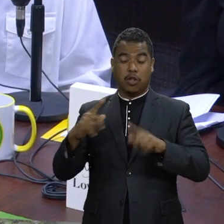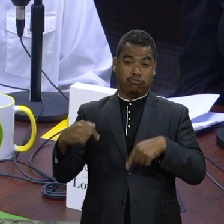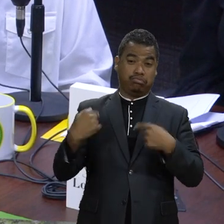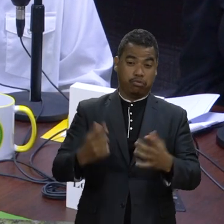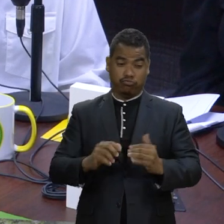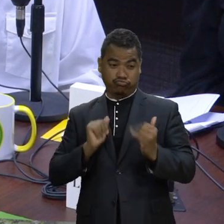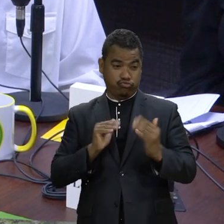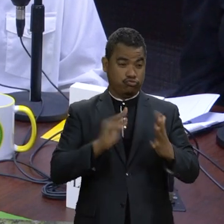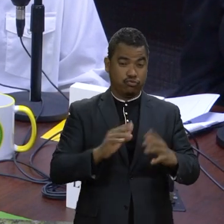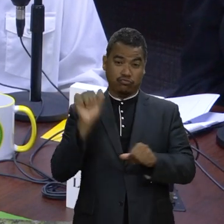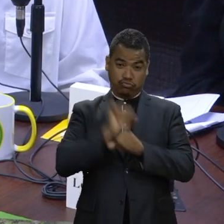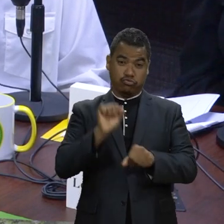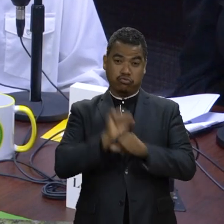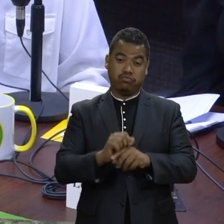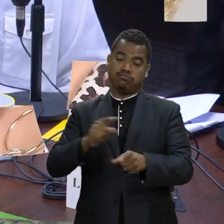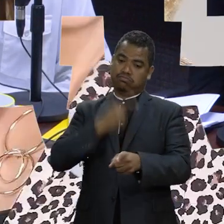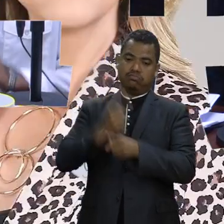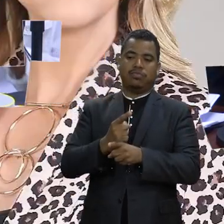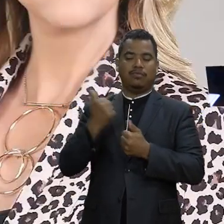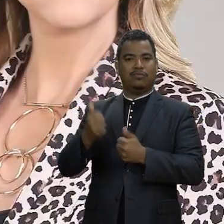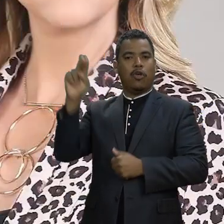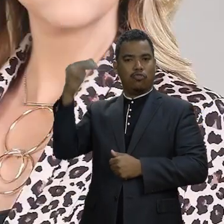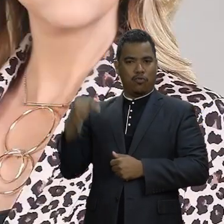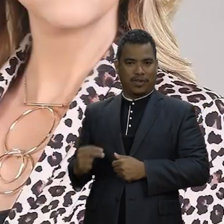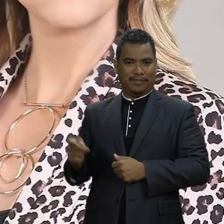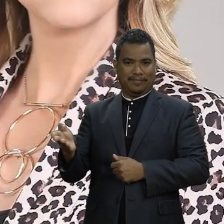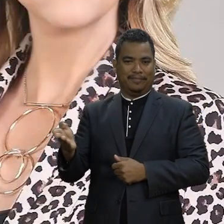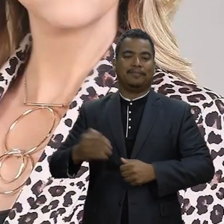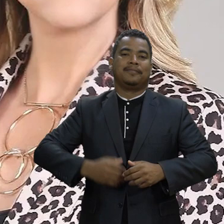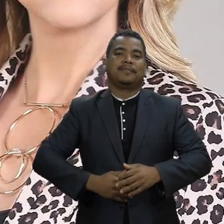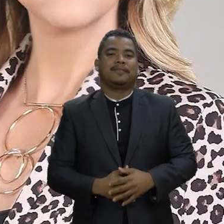tenacidad y por su certero trabajo. La inigualable Nuria Piedra.